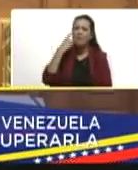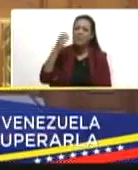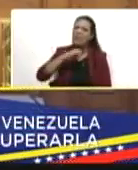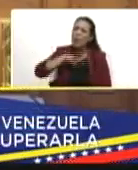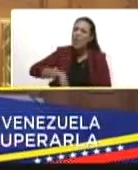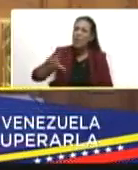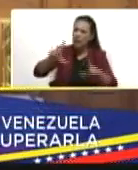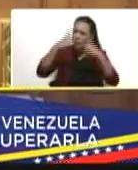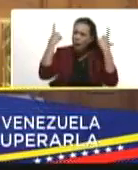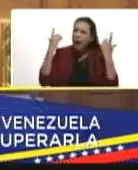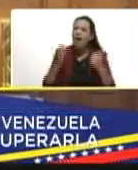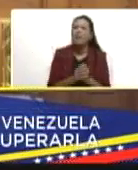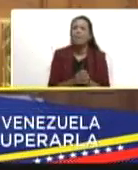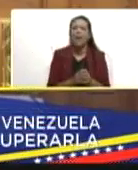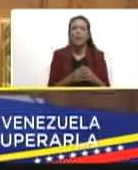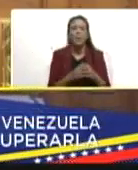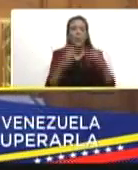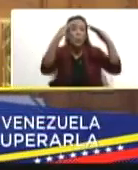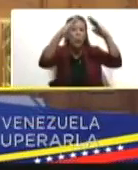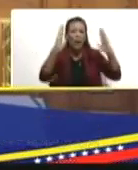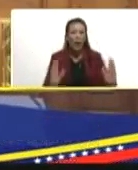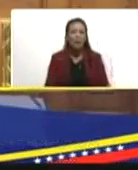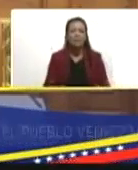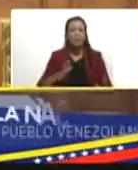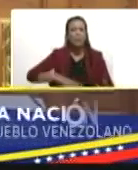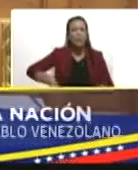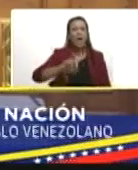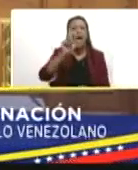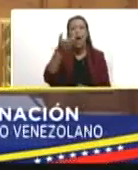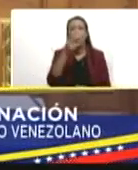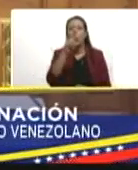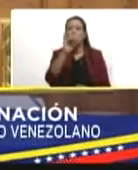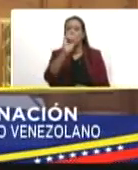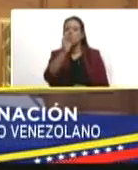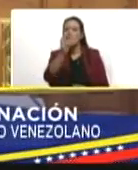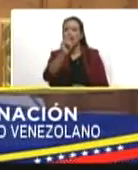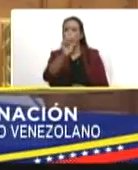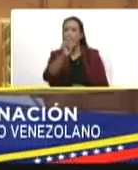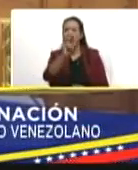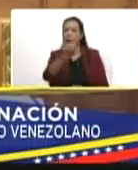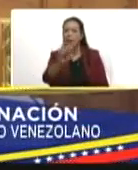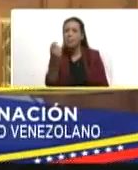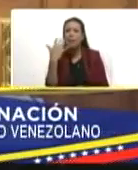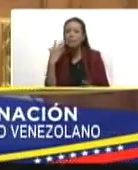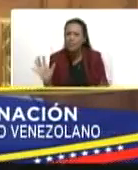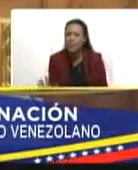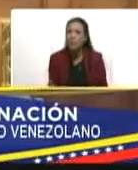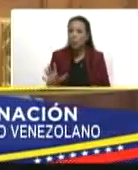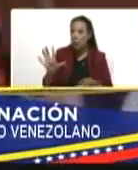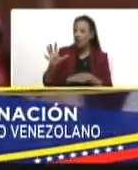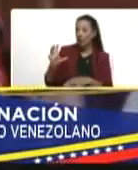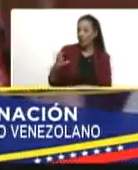mayor santaella usted que está en su día tan an vino hoy